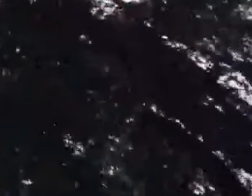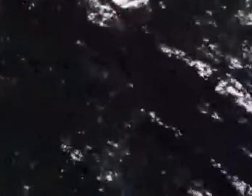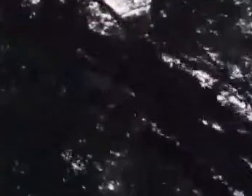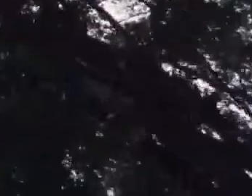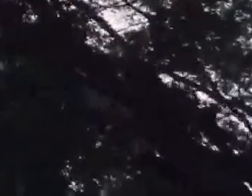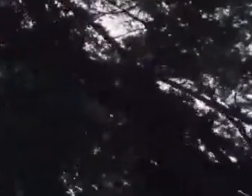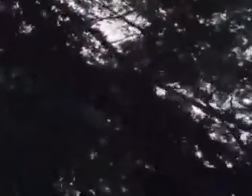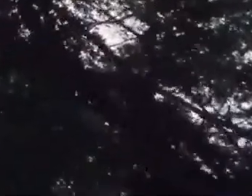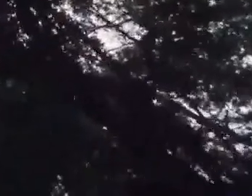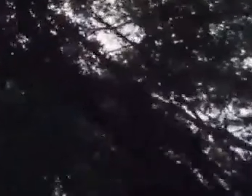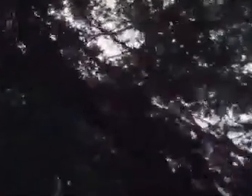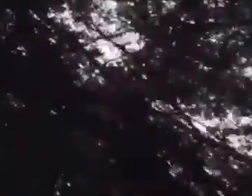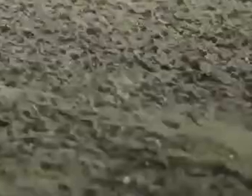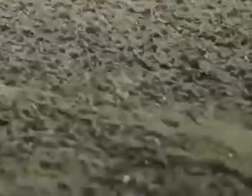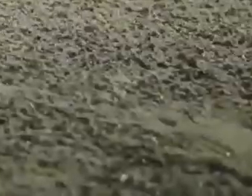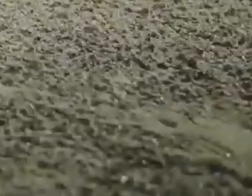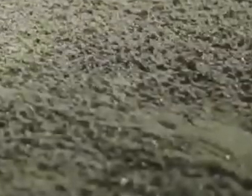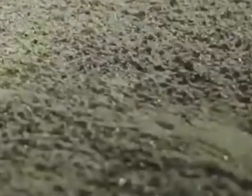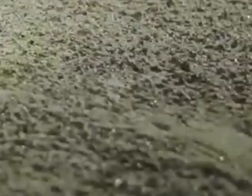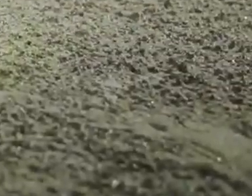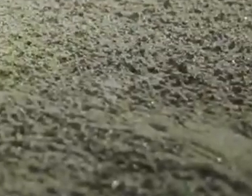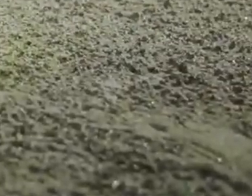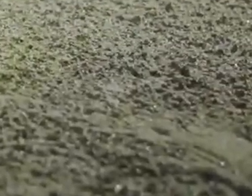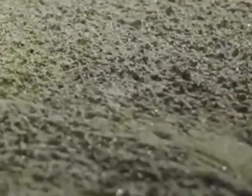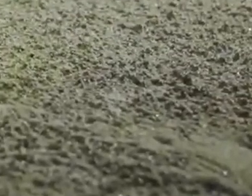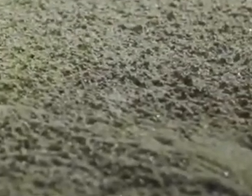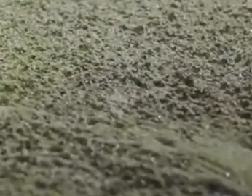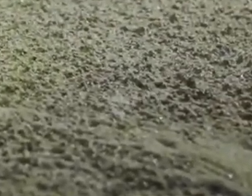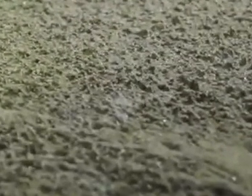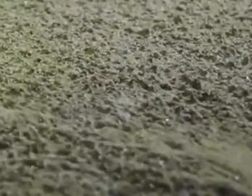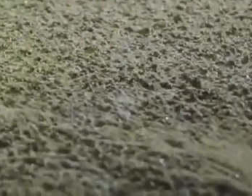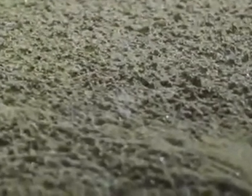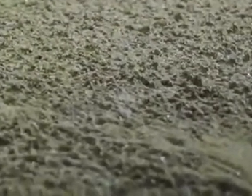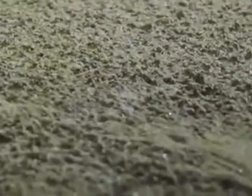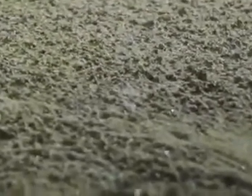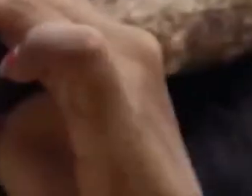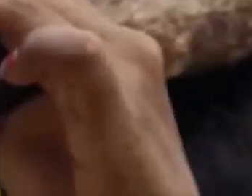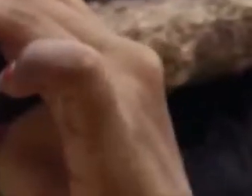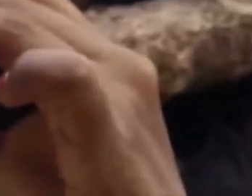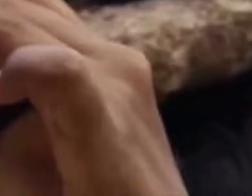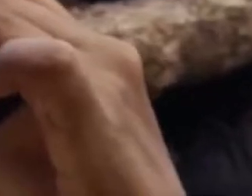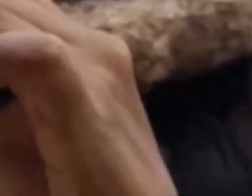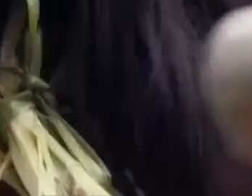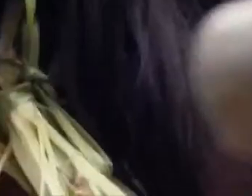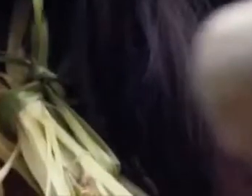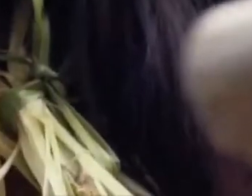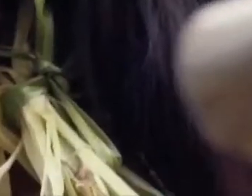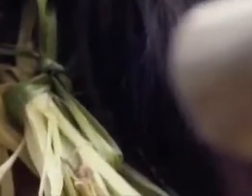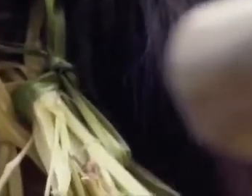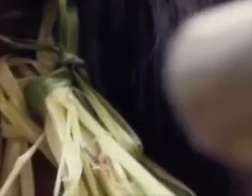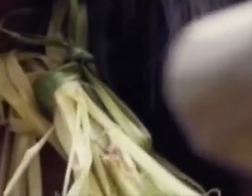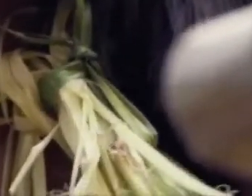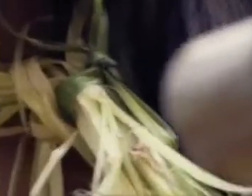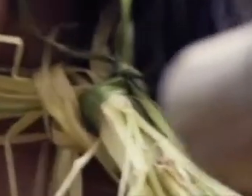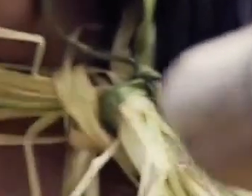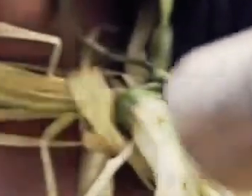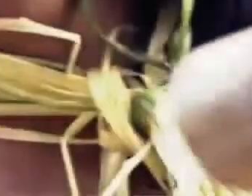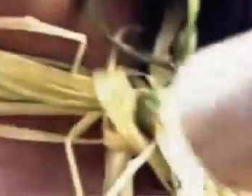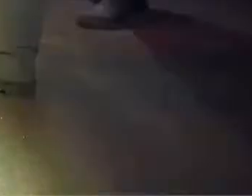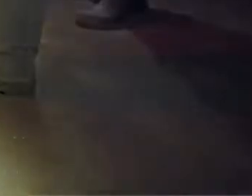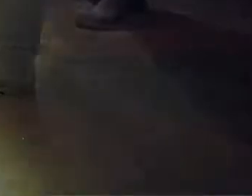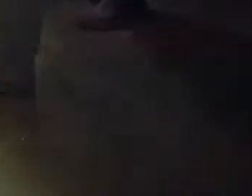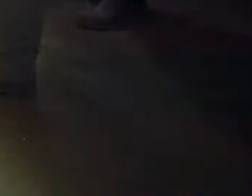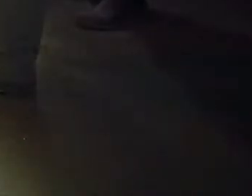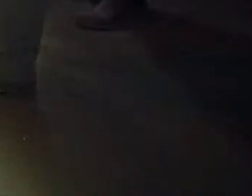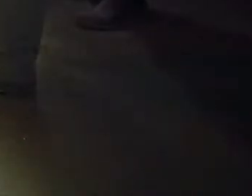¿Qué significa simbológicamente la tortuga para La ustedes? tortuga significa protección a la mujer indígena. Ya. Y de esa manera pues es